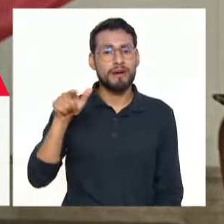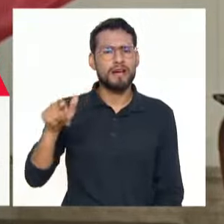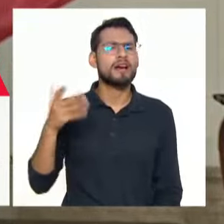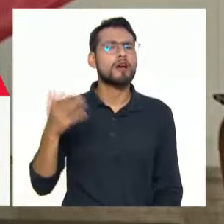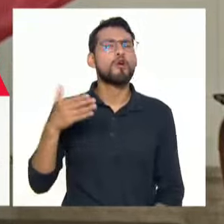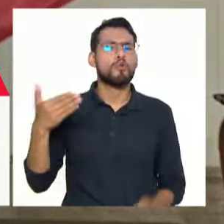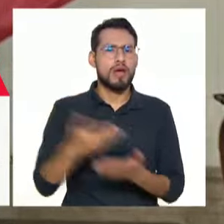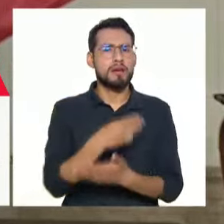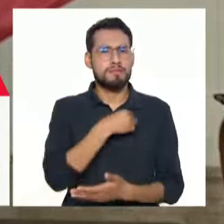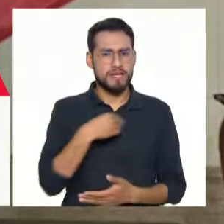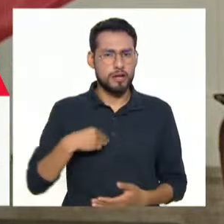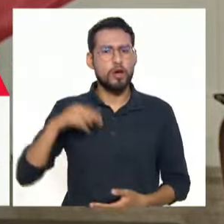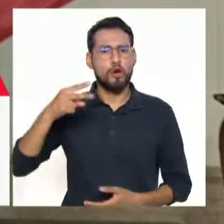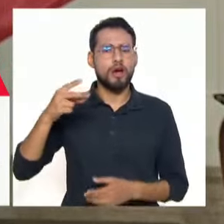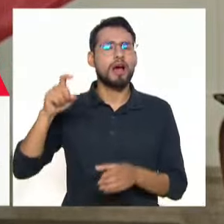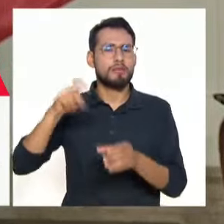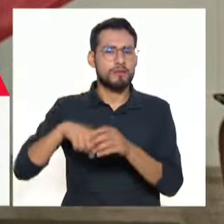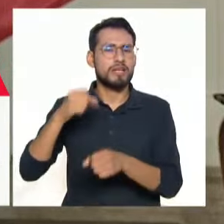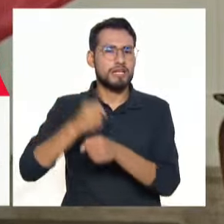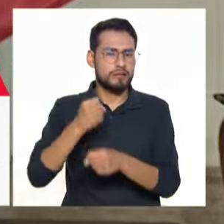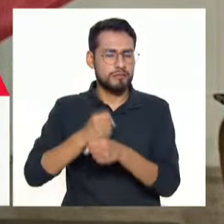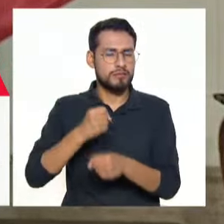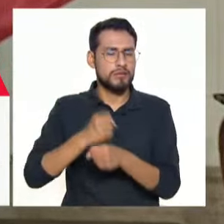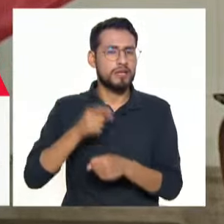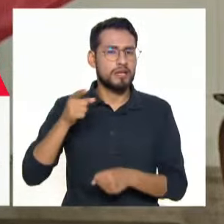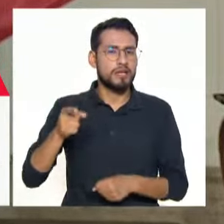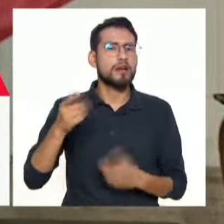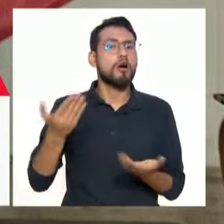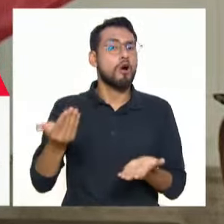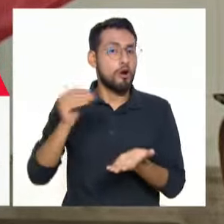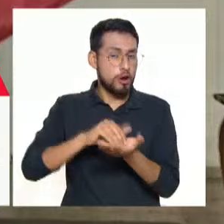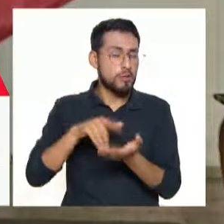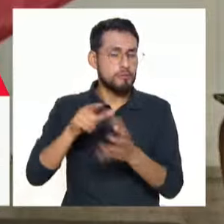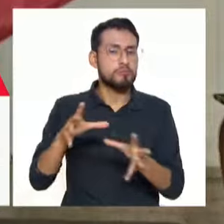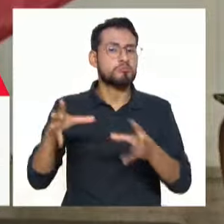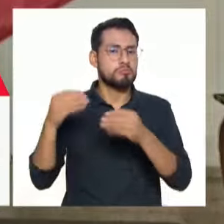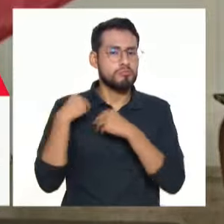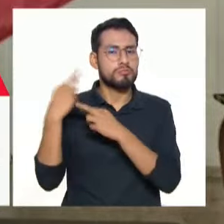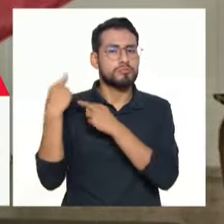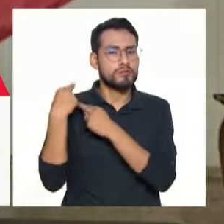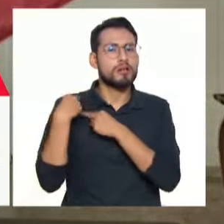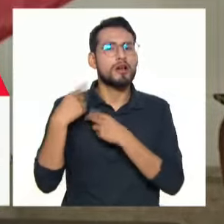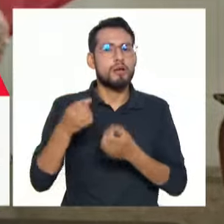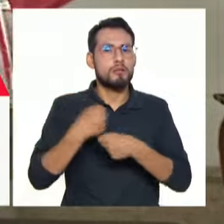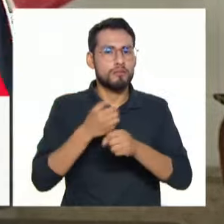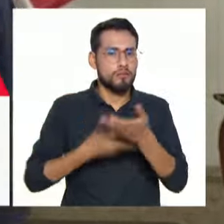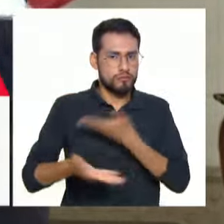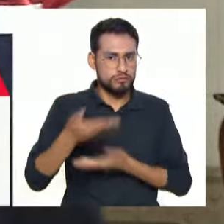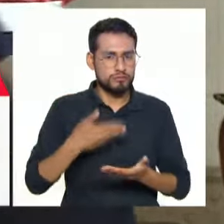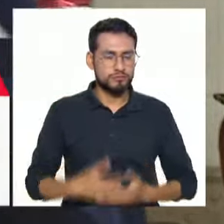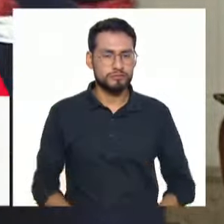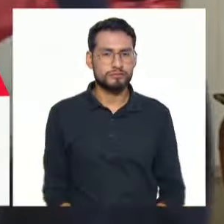ratificada en este gabinete ministerial. Ella, una vez más, asume la cartera de la producción.